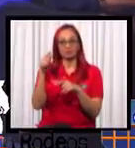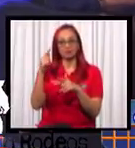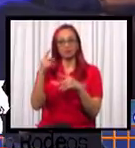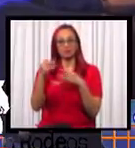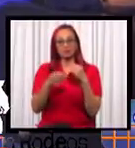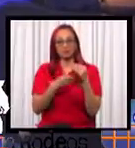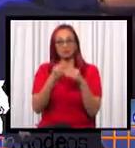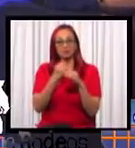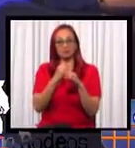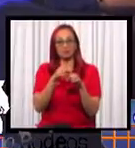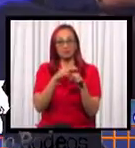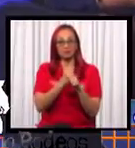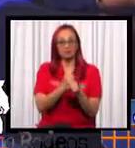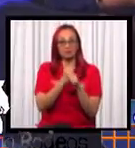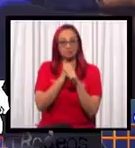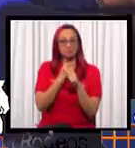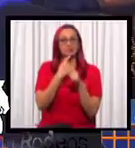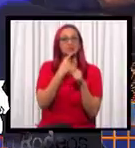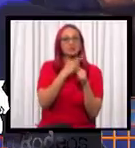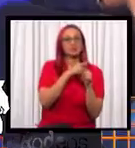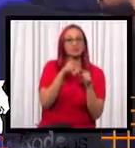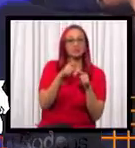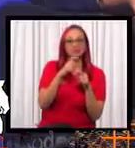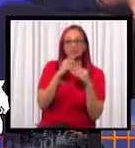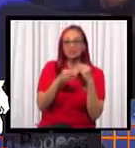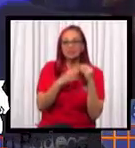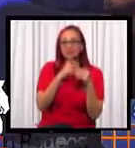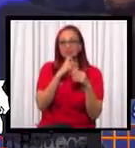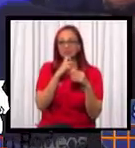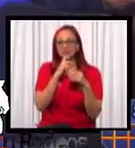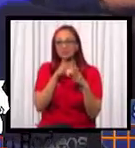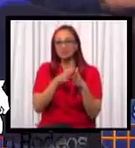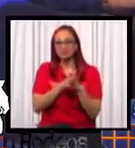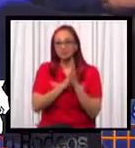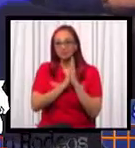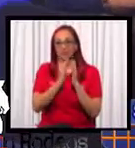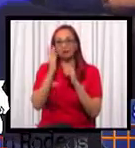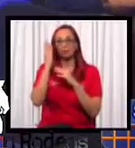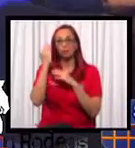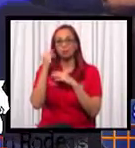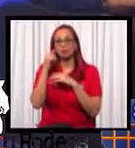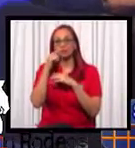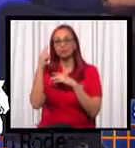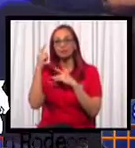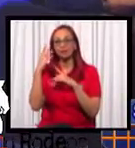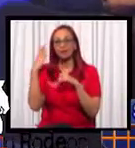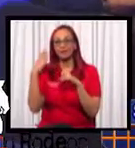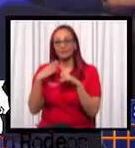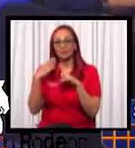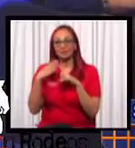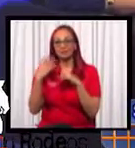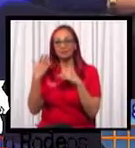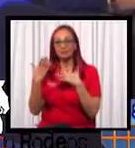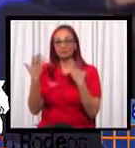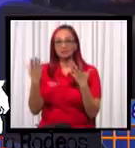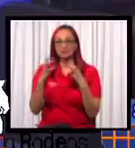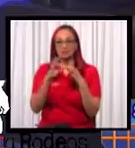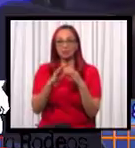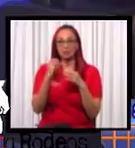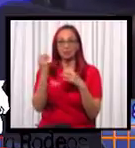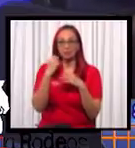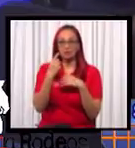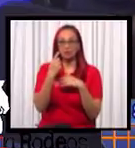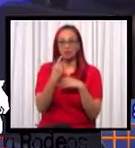qué es lo que ellos están diciendo, qué es lo que están pidiendo y por qué se están afectando según el criterio de cada una de